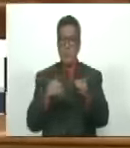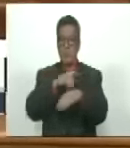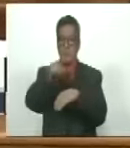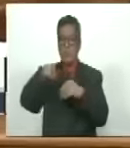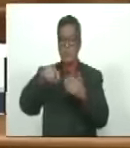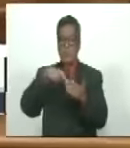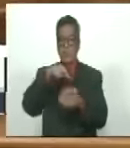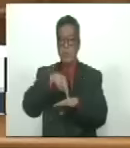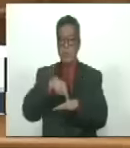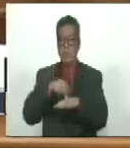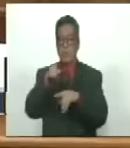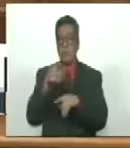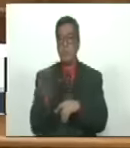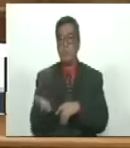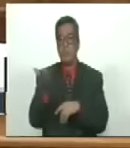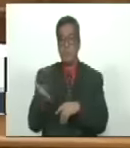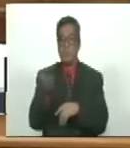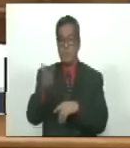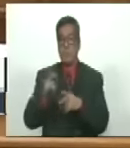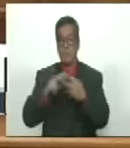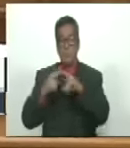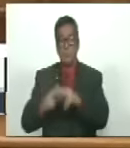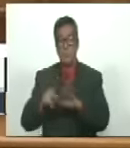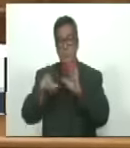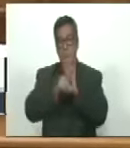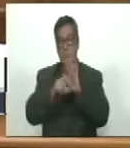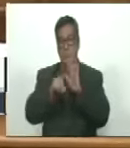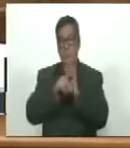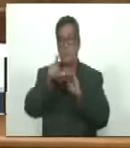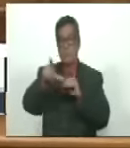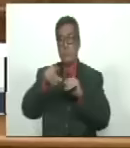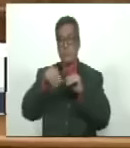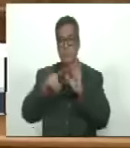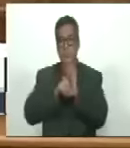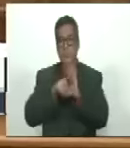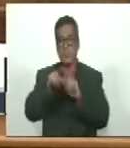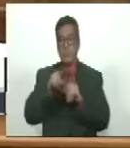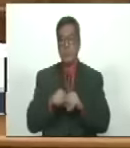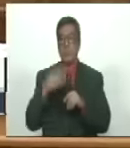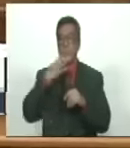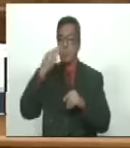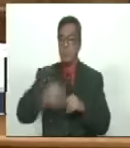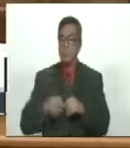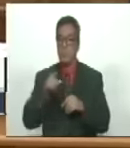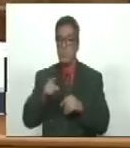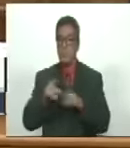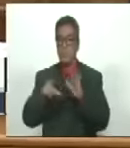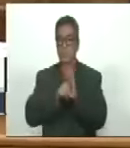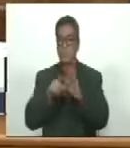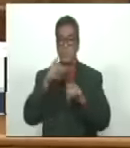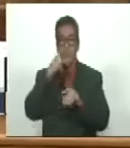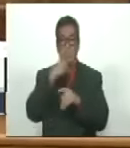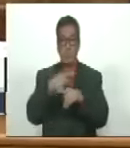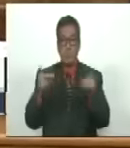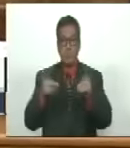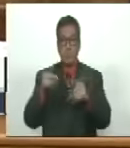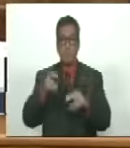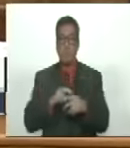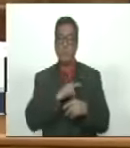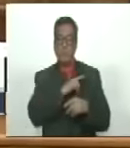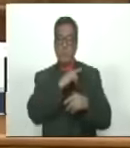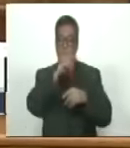nacional, de este importantísimo instrumento legal, de esta ley, sin lugar a duda una ley de patria, una ley de